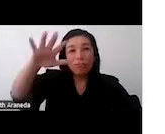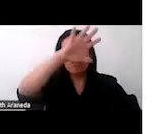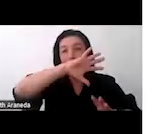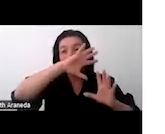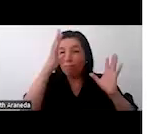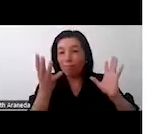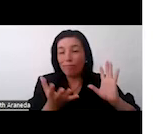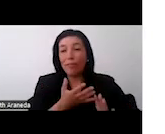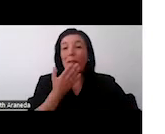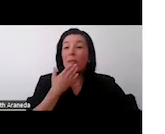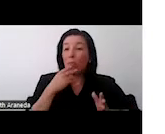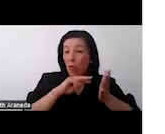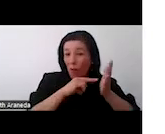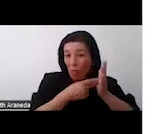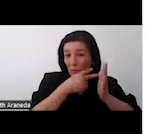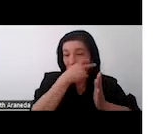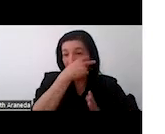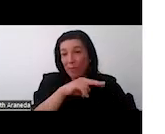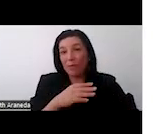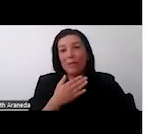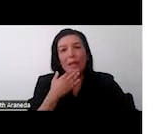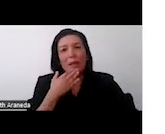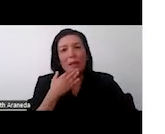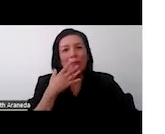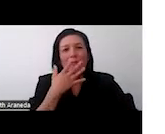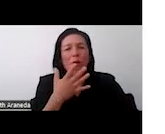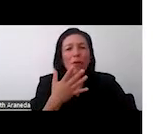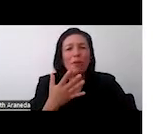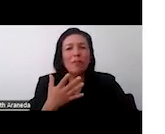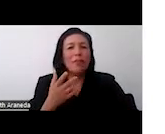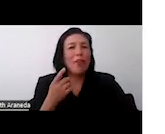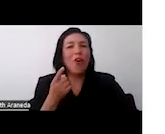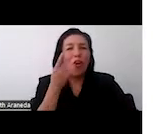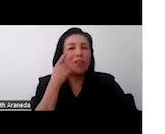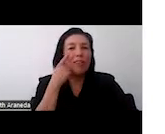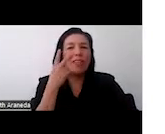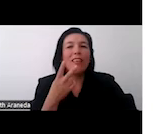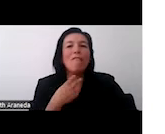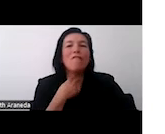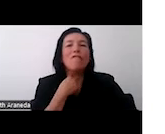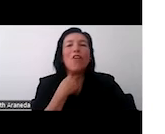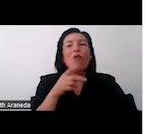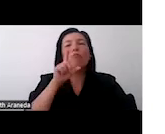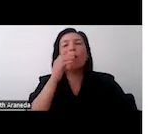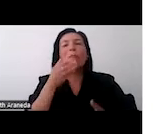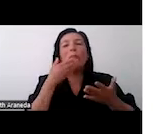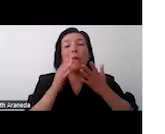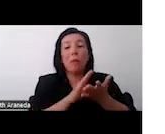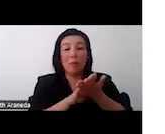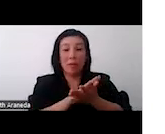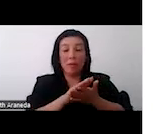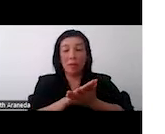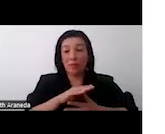sus problemas y también poder identificarla a través del canto, porque hay algunas aves, como el churrín del norte,